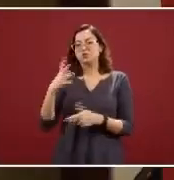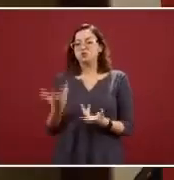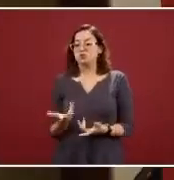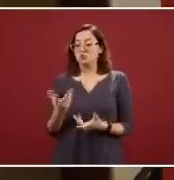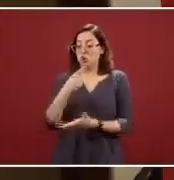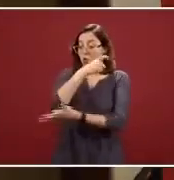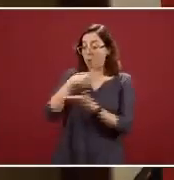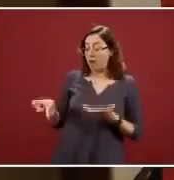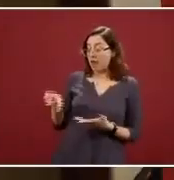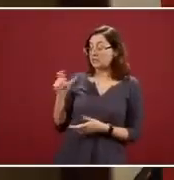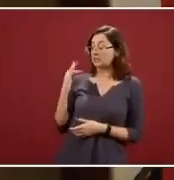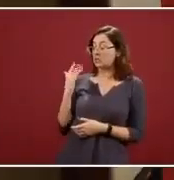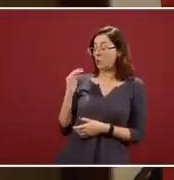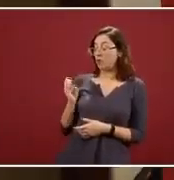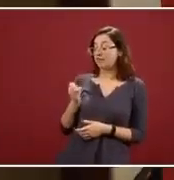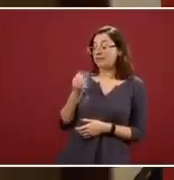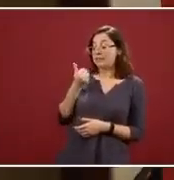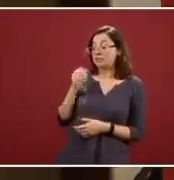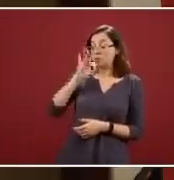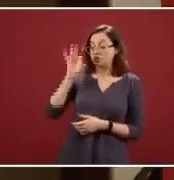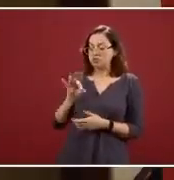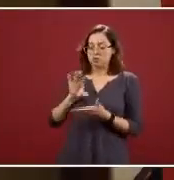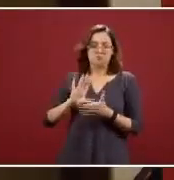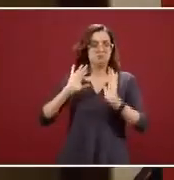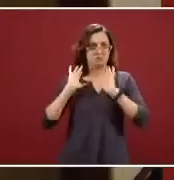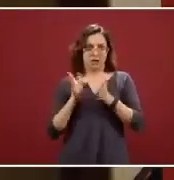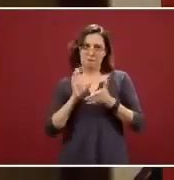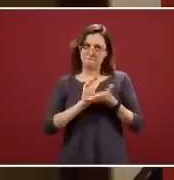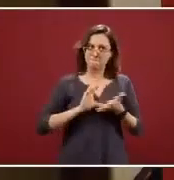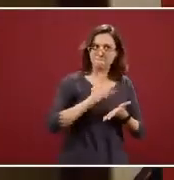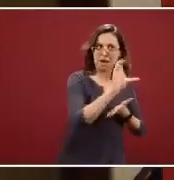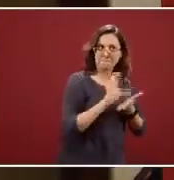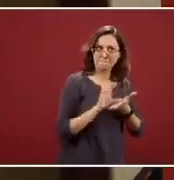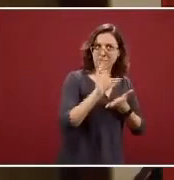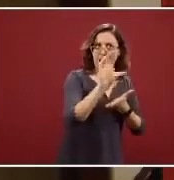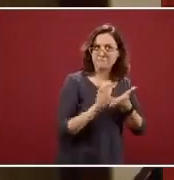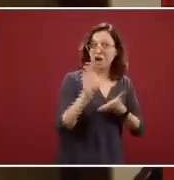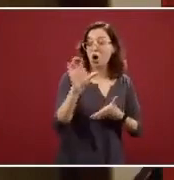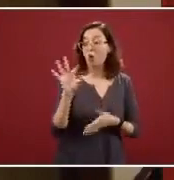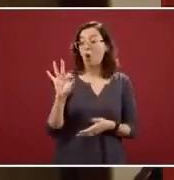compra a los estados e instituciones y reservar un